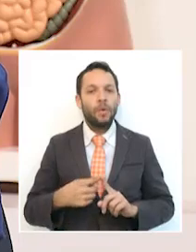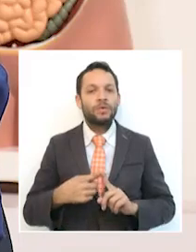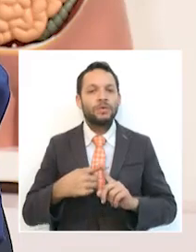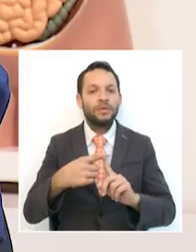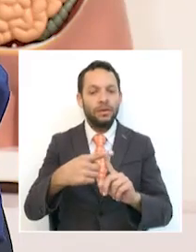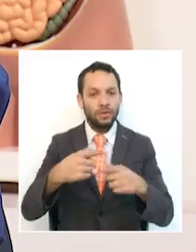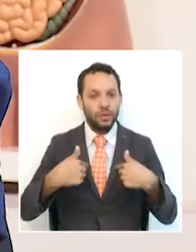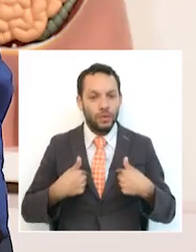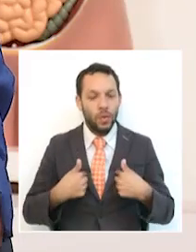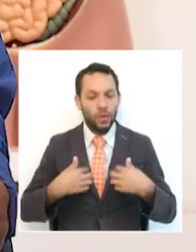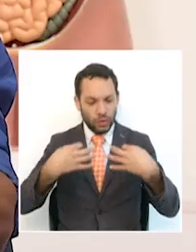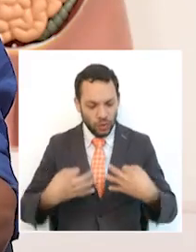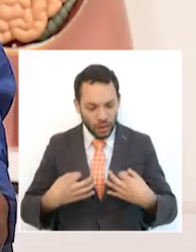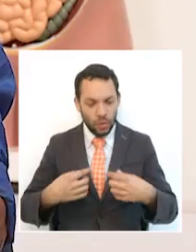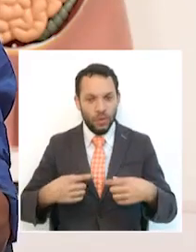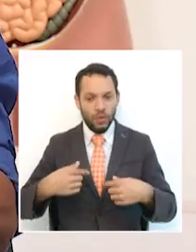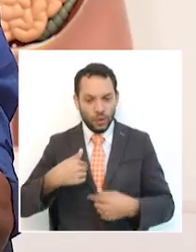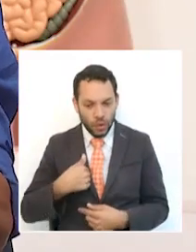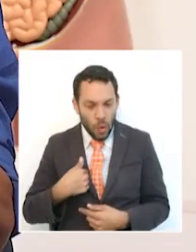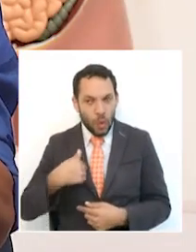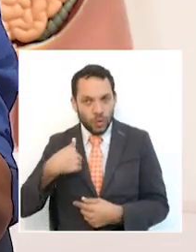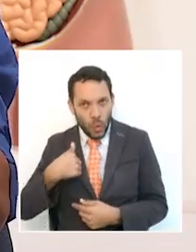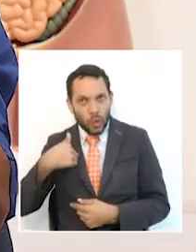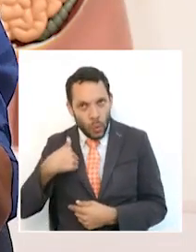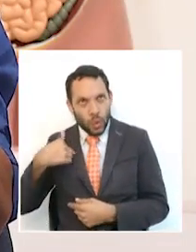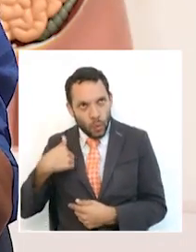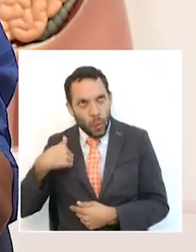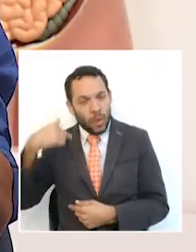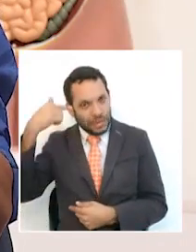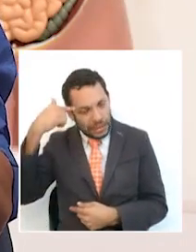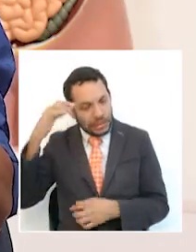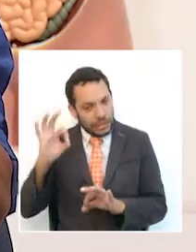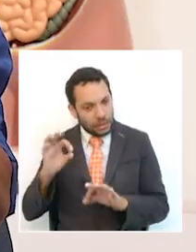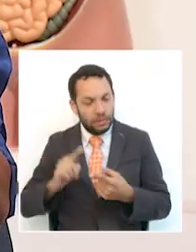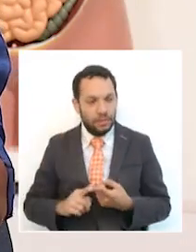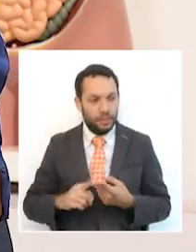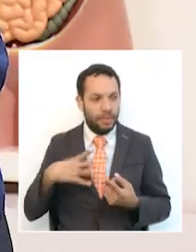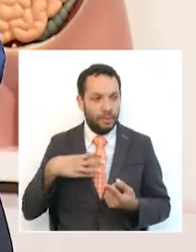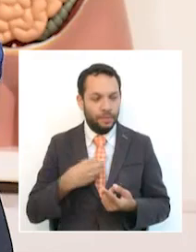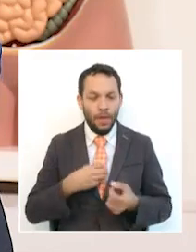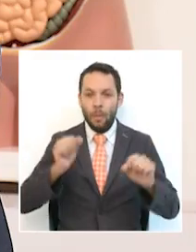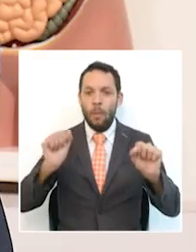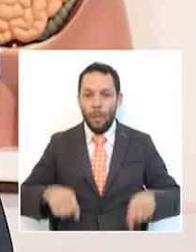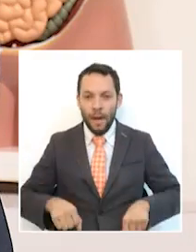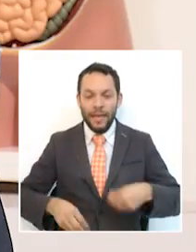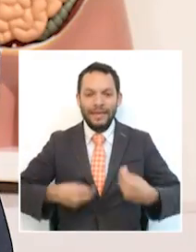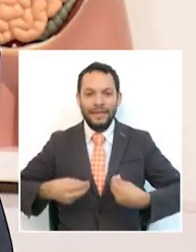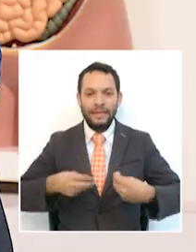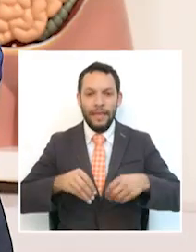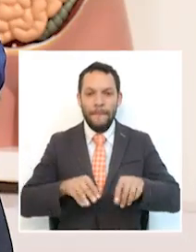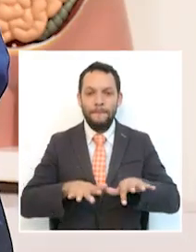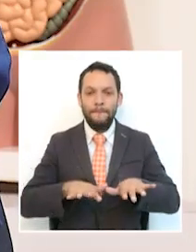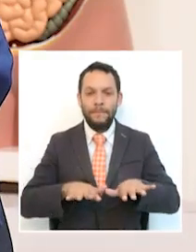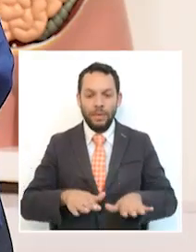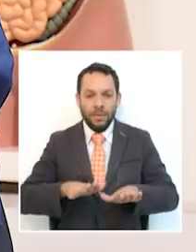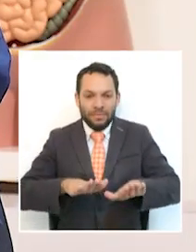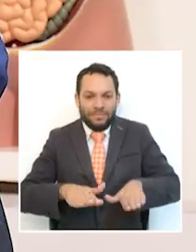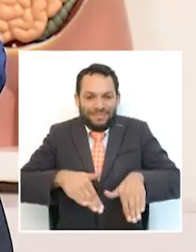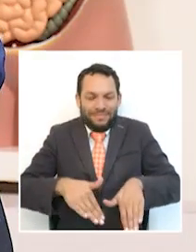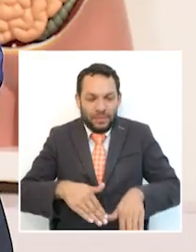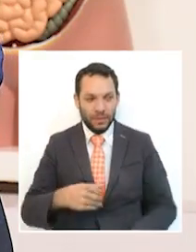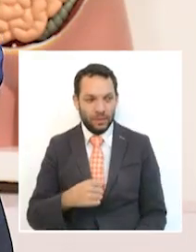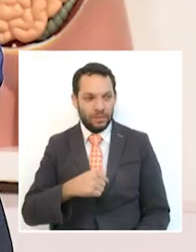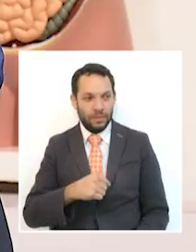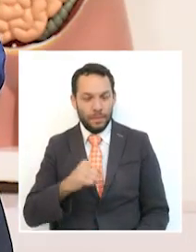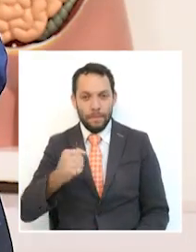timo el timo es el que genera el estrés test nos paramos de puntas si nos vemos parar de puntas y nos golpeamos ahí en el timo si ve